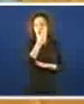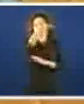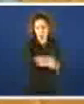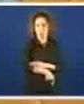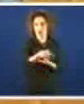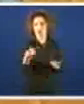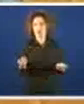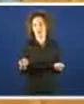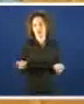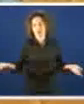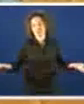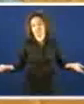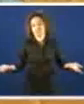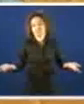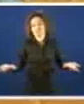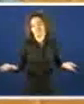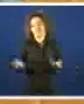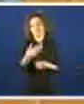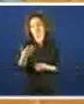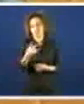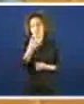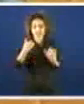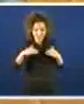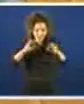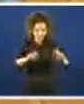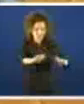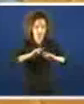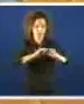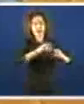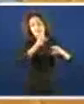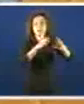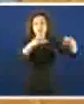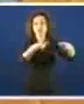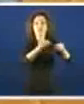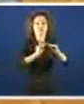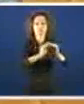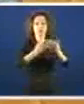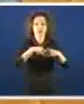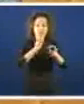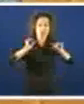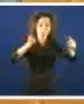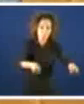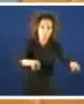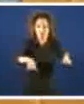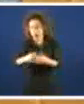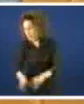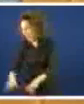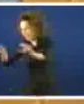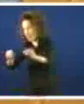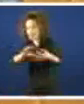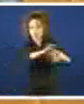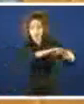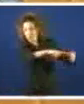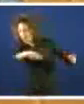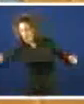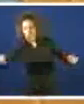pois, pois entrasen xa os chourizos feitos, non? E iso só ocurre en determinadas instancias de poder. Isto de que os chourizos entren feitos e